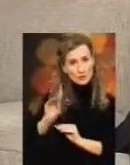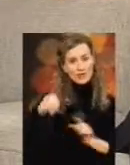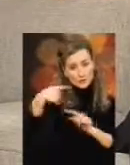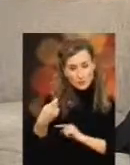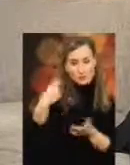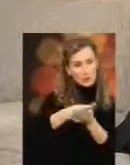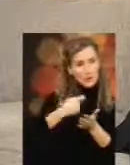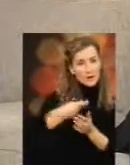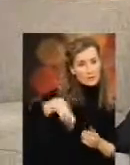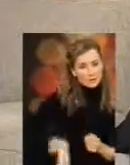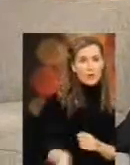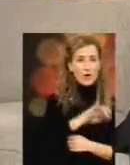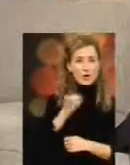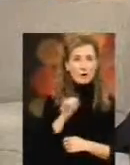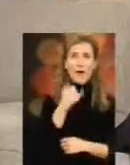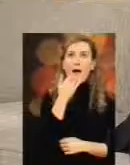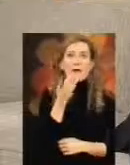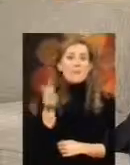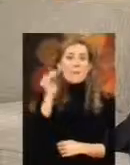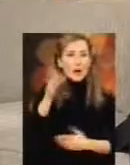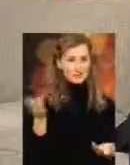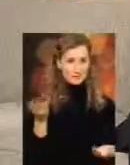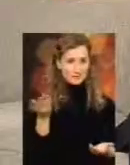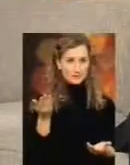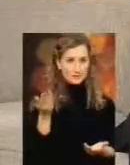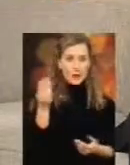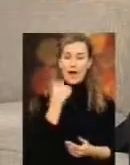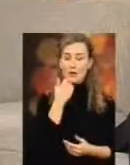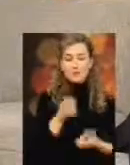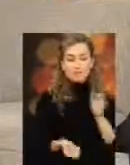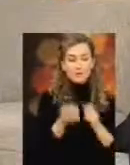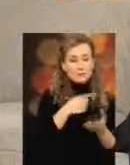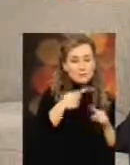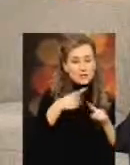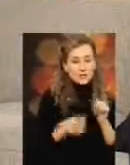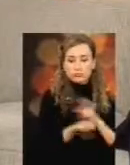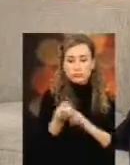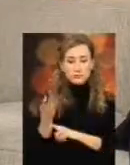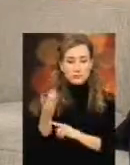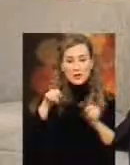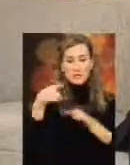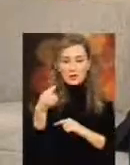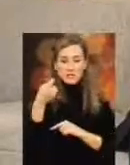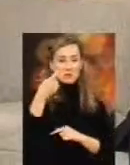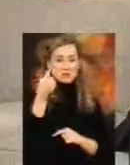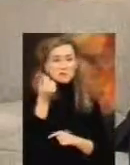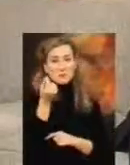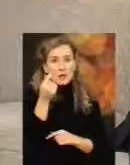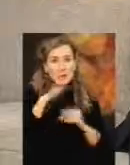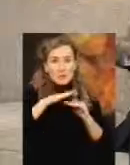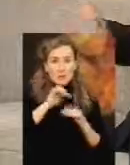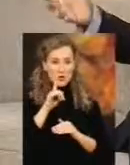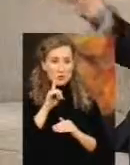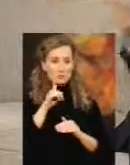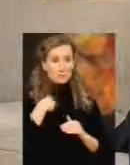trabajo y que puedan cobrar por lo menos algo más de lo que les cuesta a ellos producir, que no se quede luego en